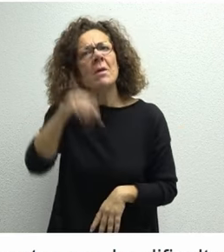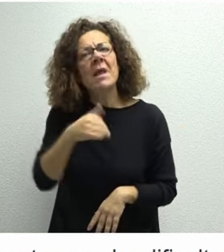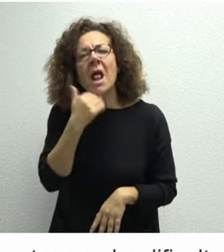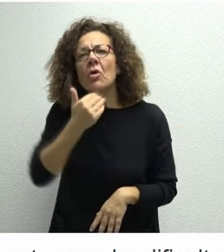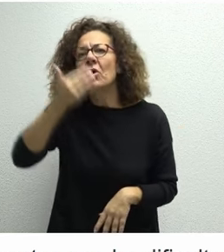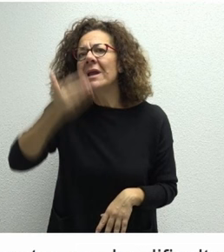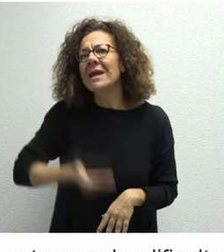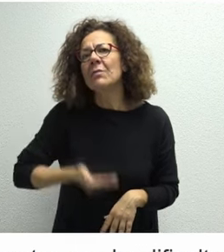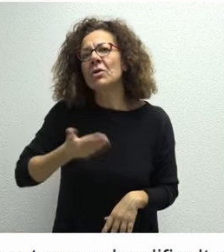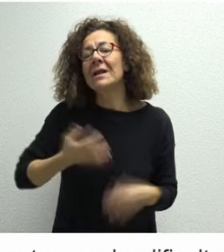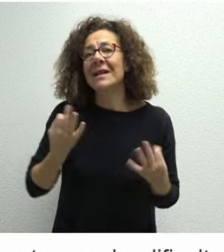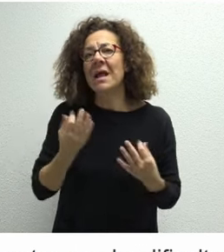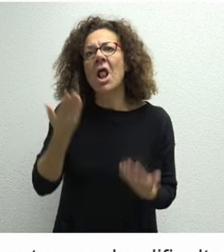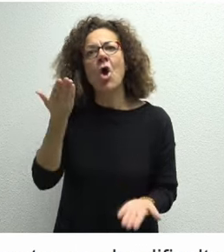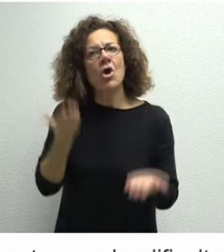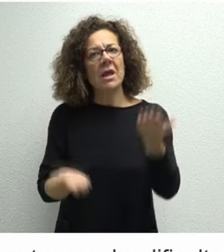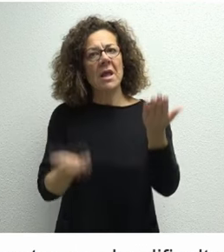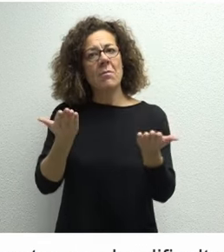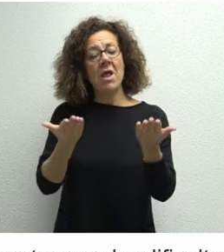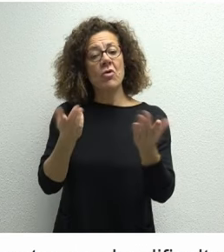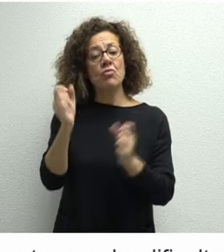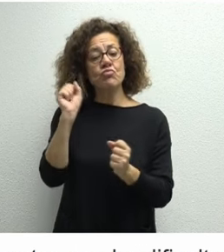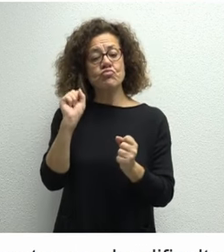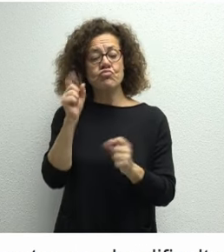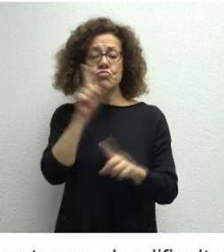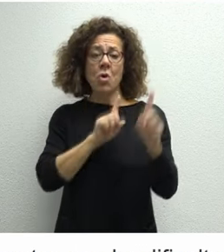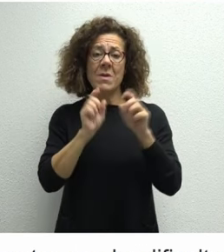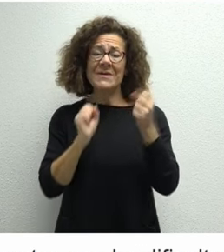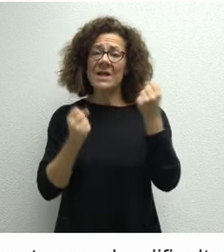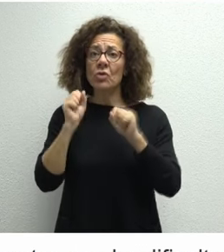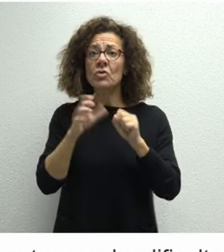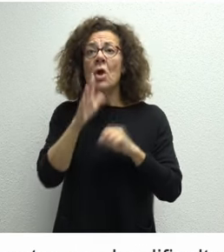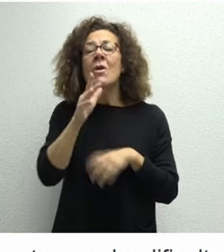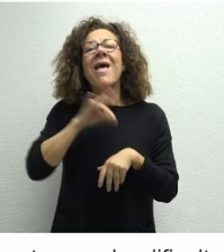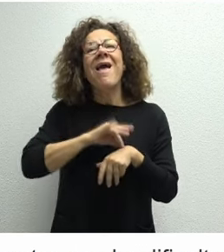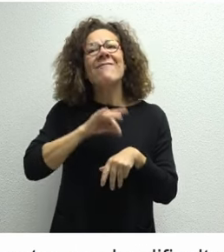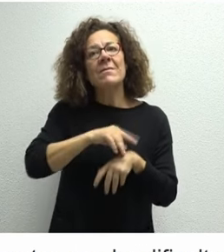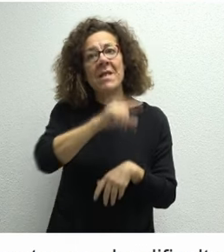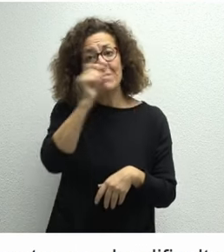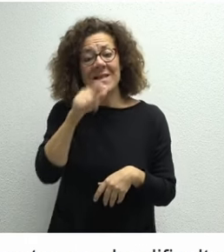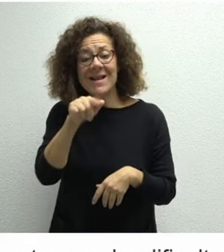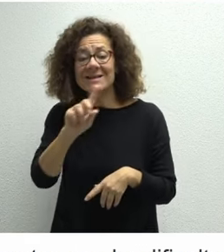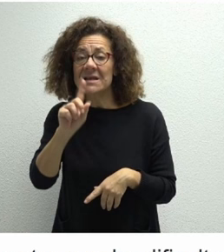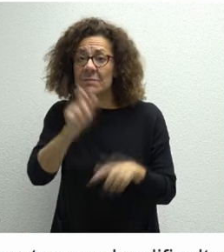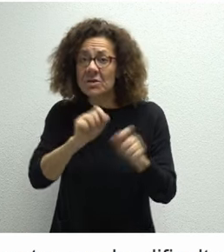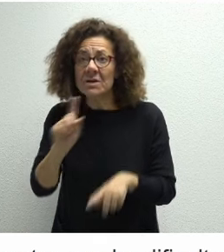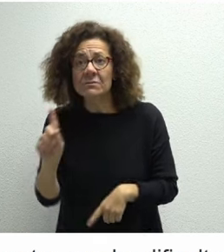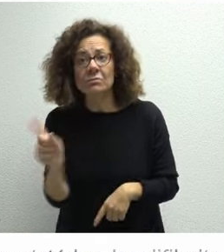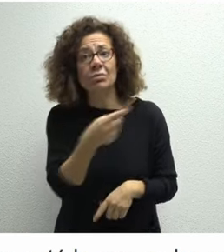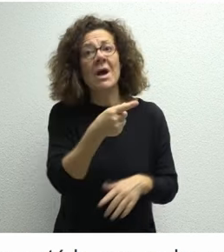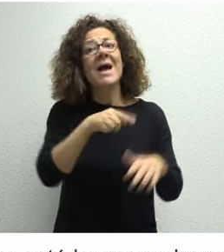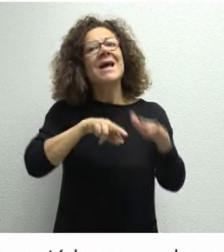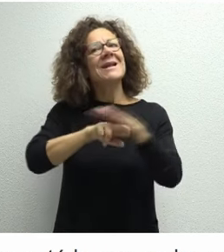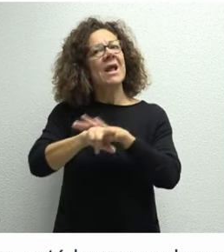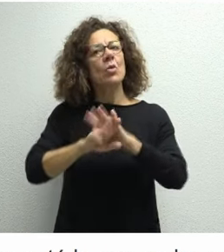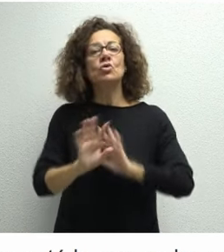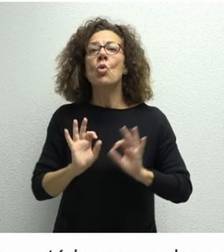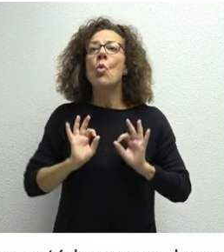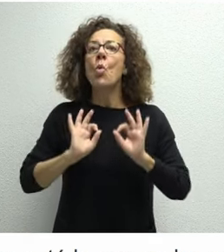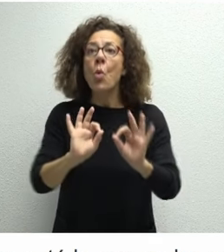importante que es la equiparación de los problemas de conducta con enfermedad mental y derivar a estas personas a recursos eh propios